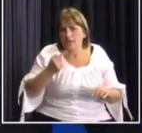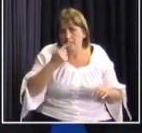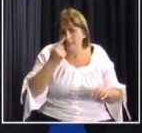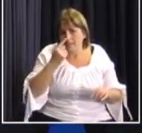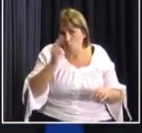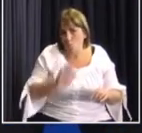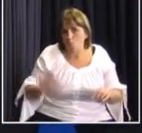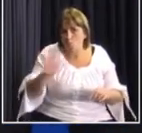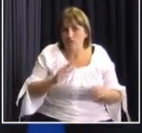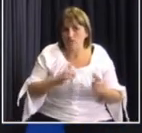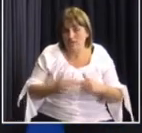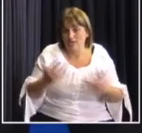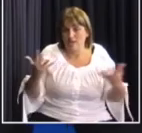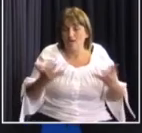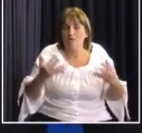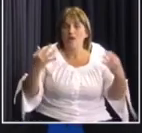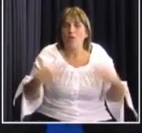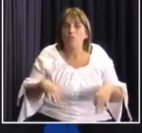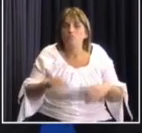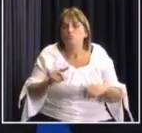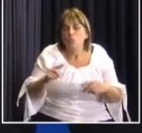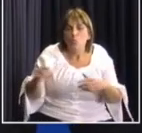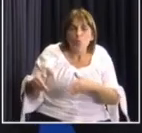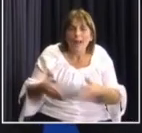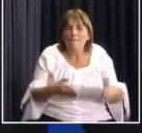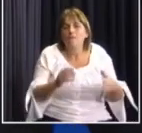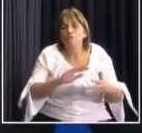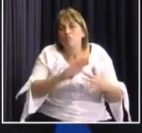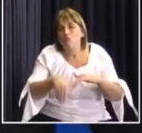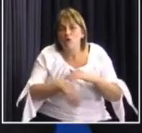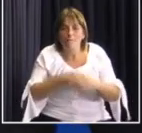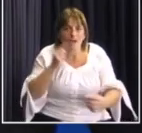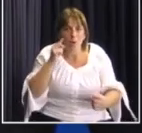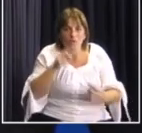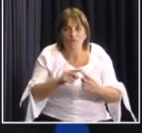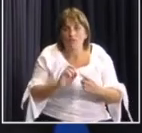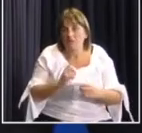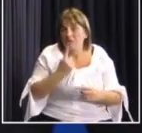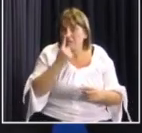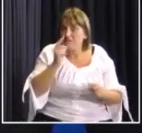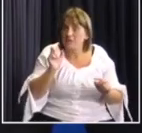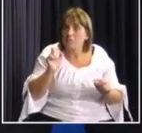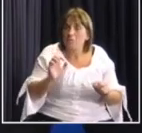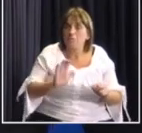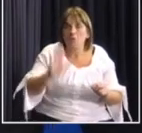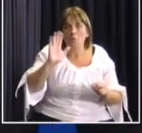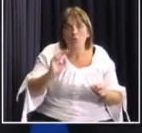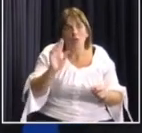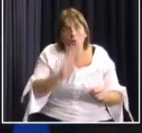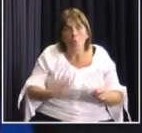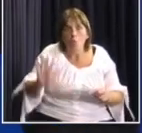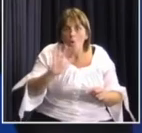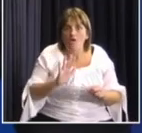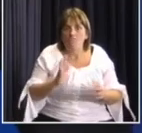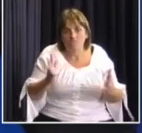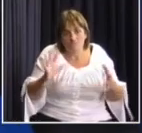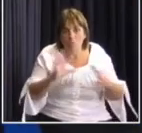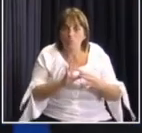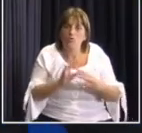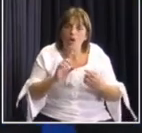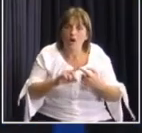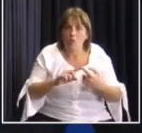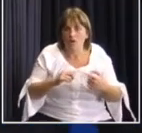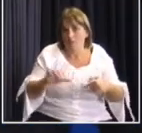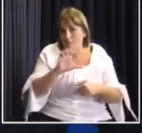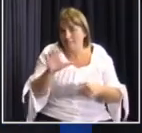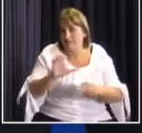y en este caso creo que el camino del interés nacional y de lo justo va de la mano con esta con este acuerdo con